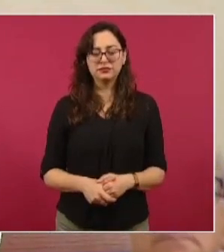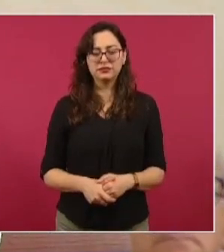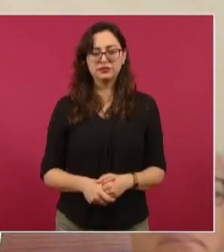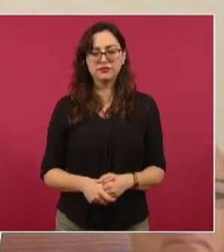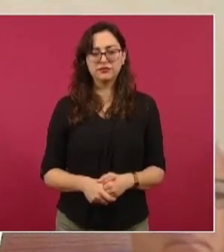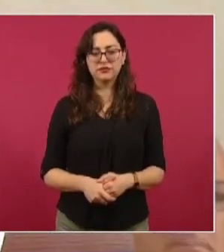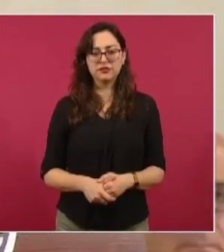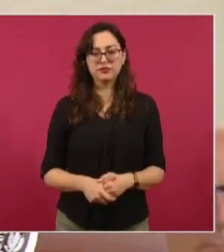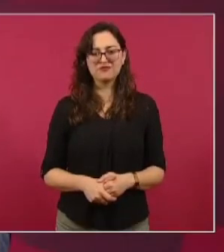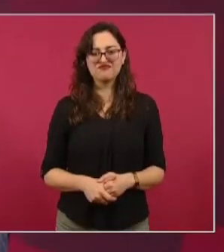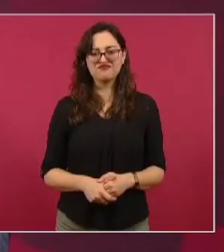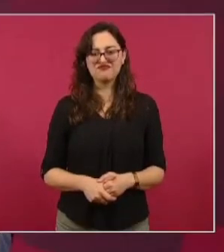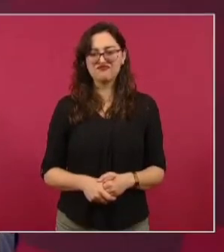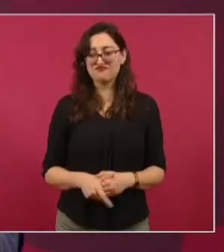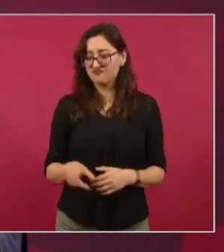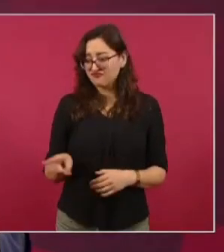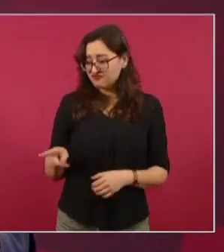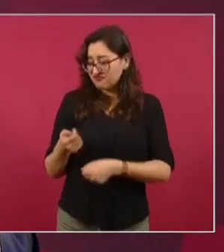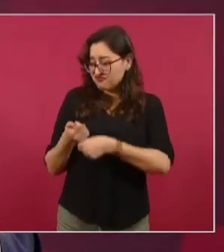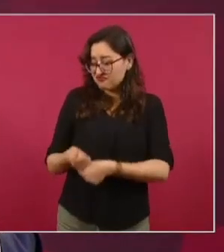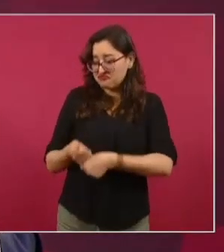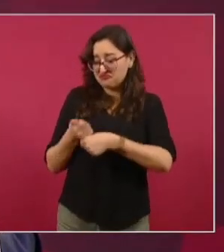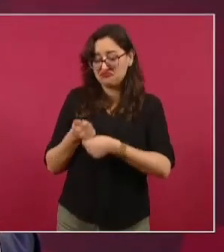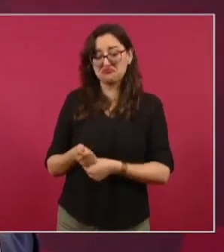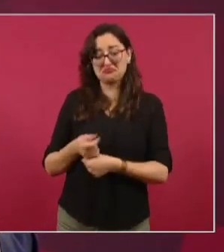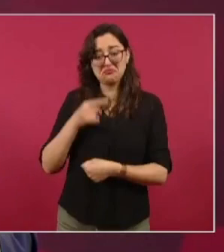y son indiferentes al dolor humano